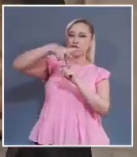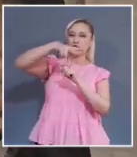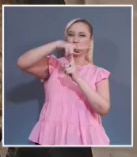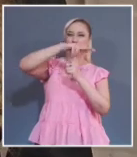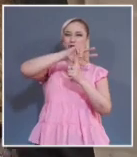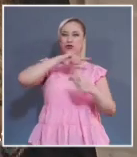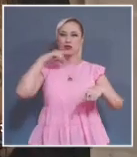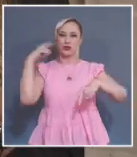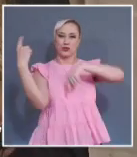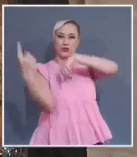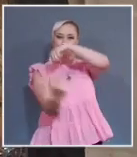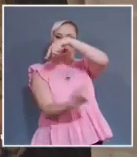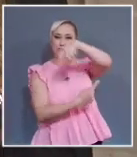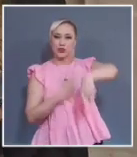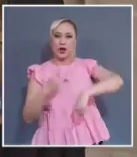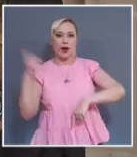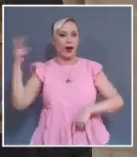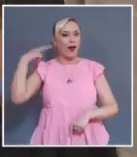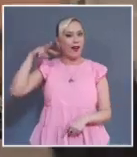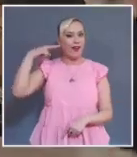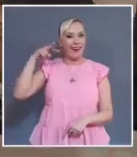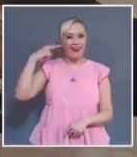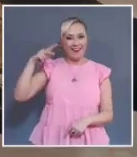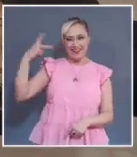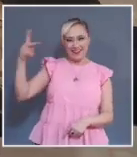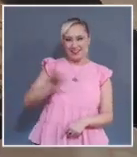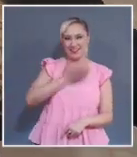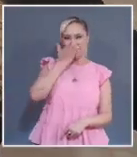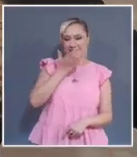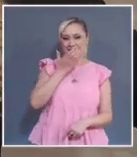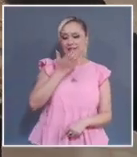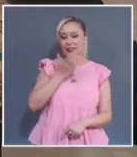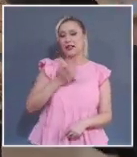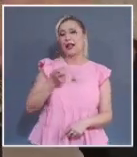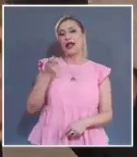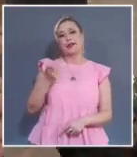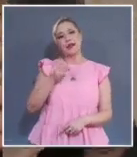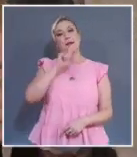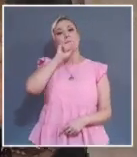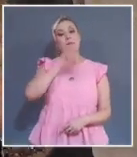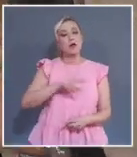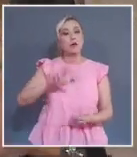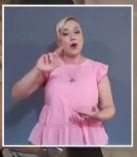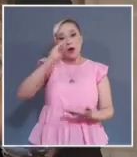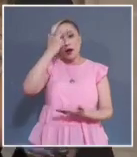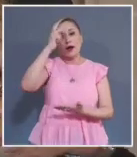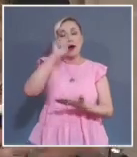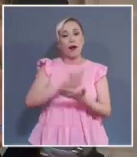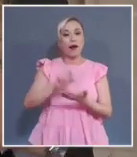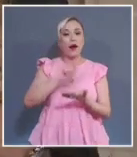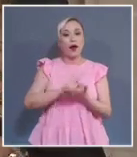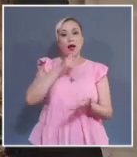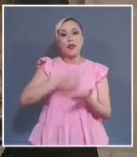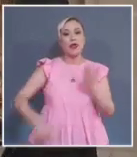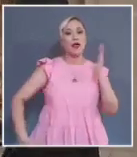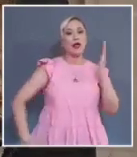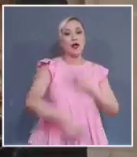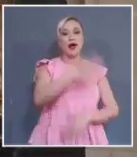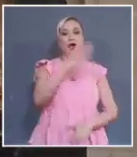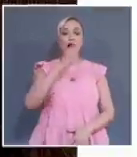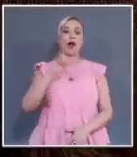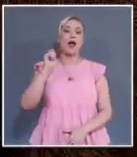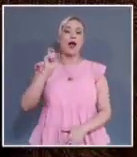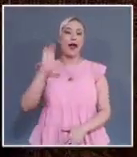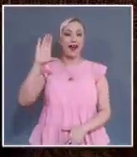información la tenemos porque en una de las cartas que Hernán Cortés le enviaba al rey de España, Carlos V, se sabía que los mexicas hacían este tipo de rituales